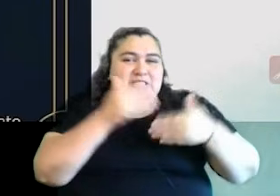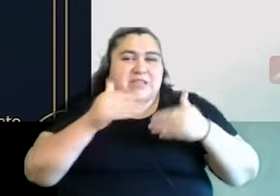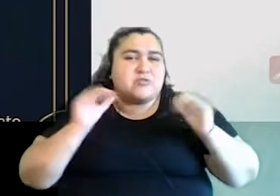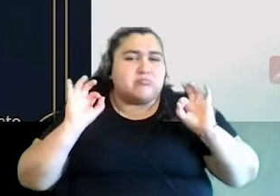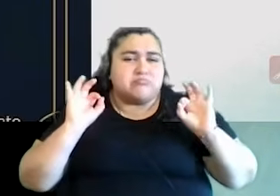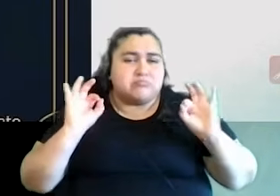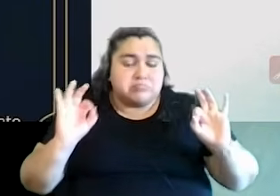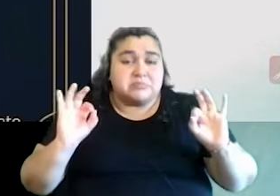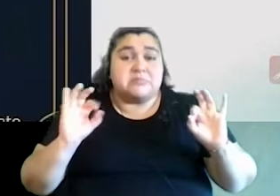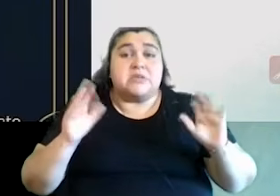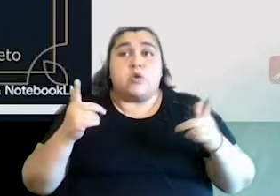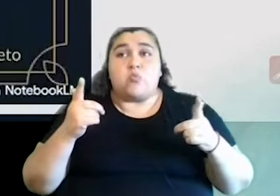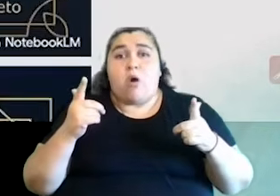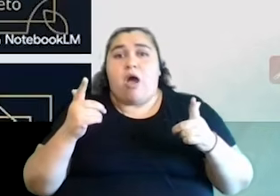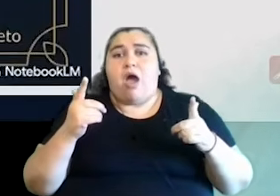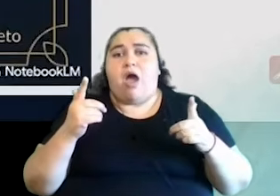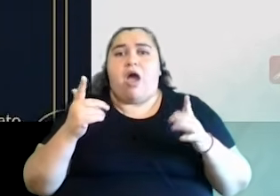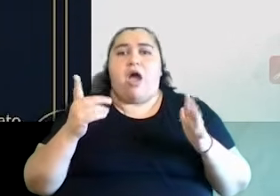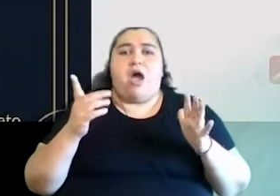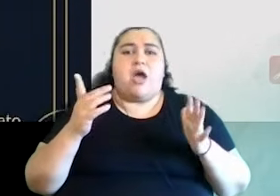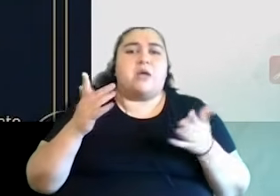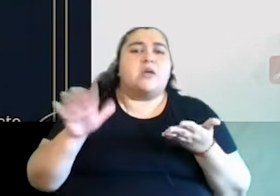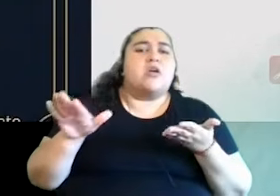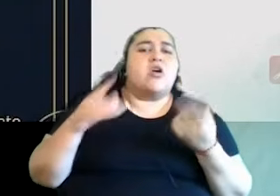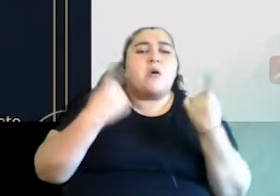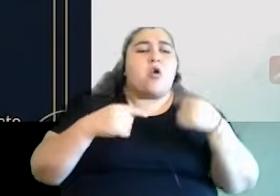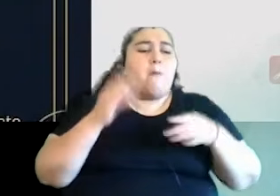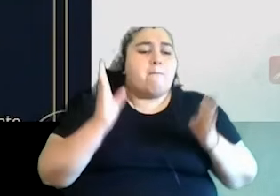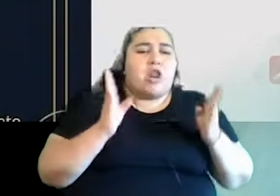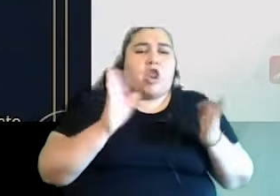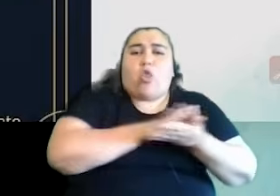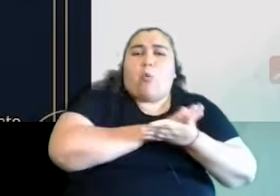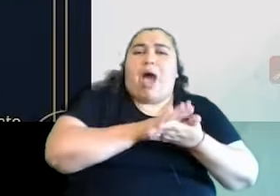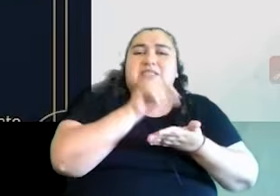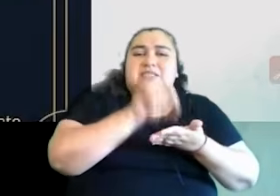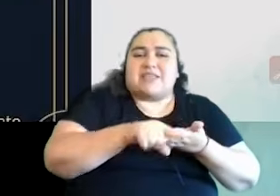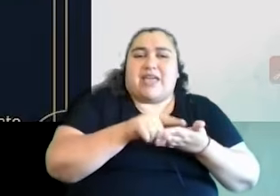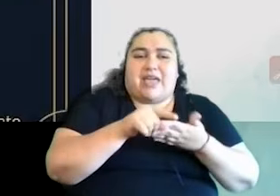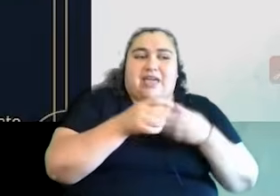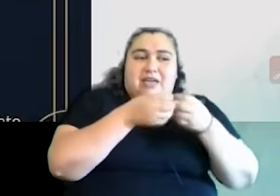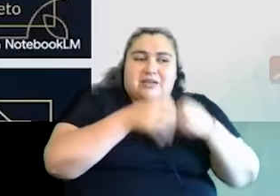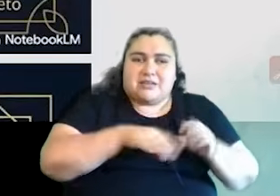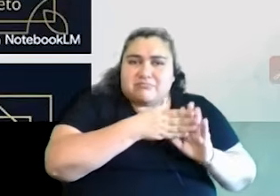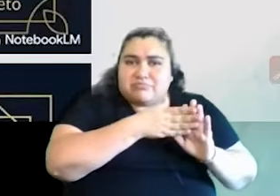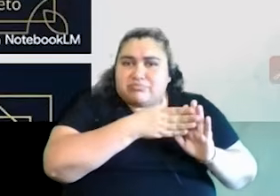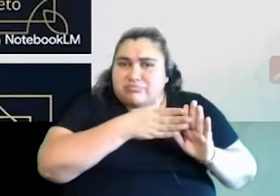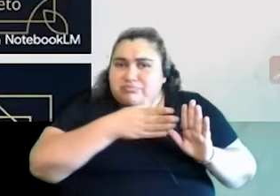ninguna diferencia respecto al periodo base, el fisco no puede aplicar